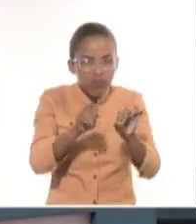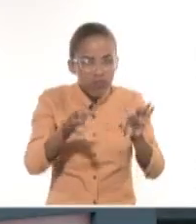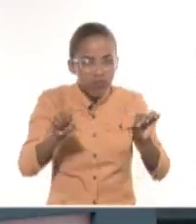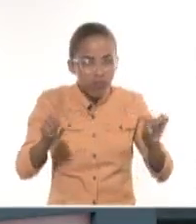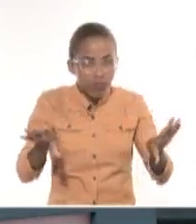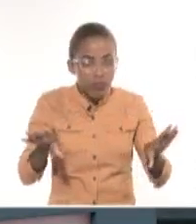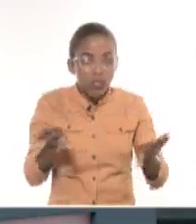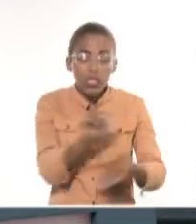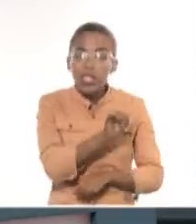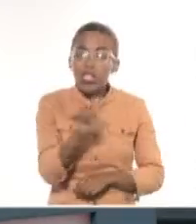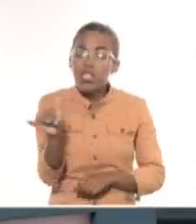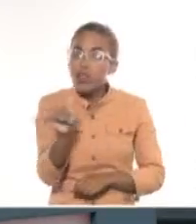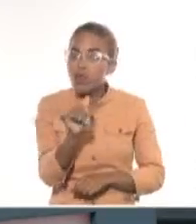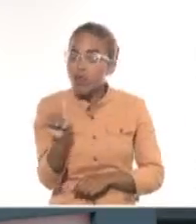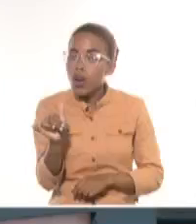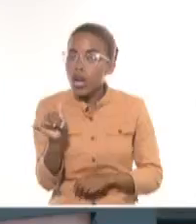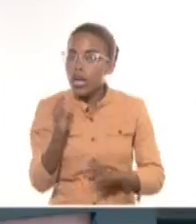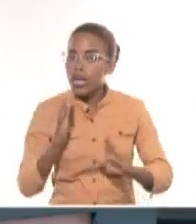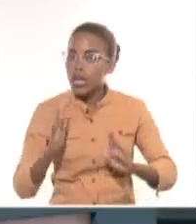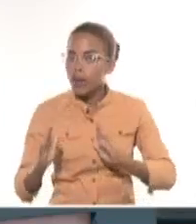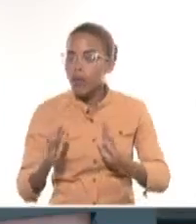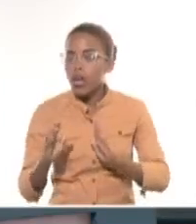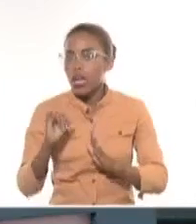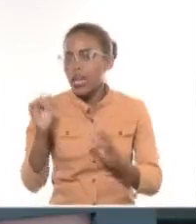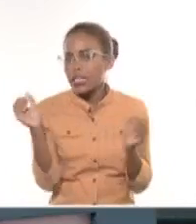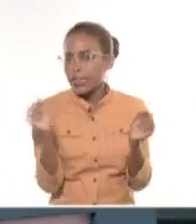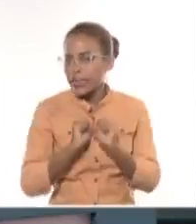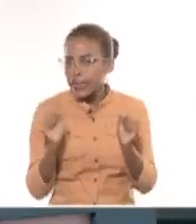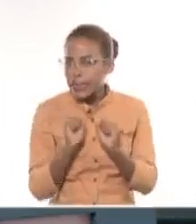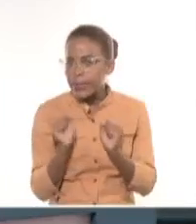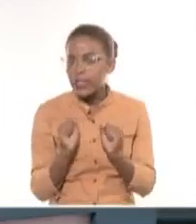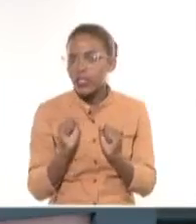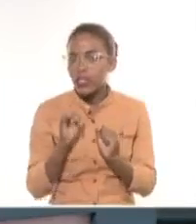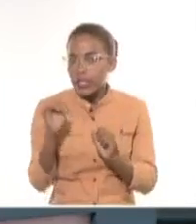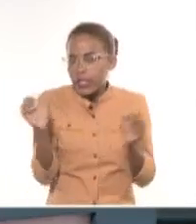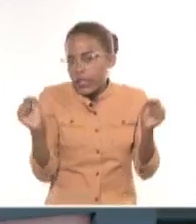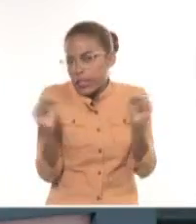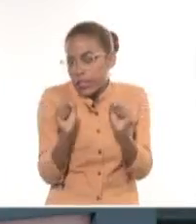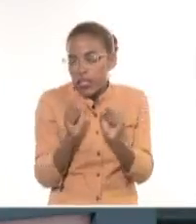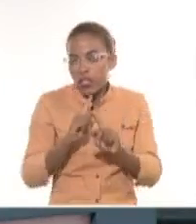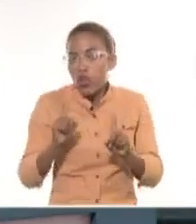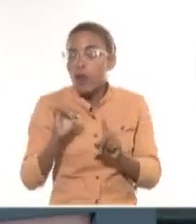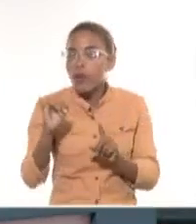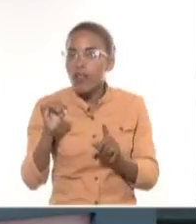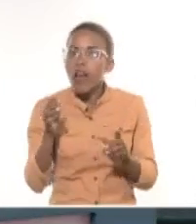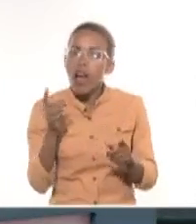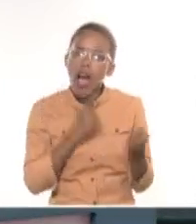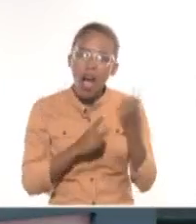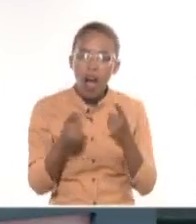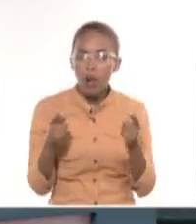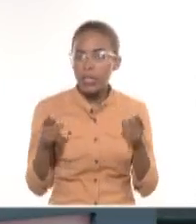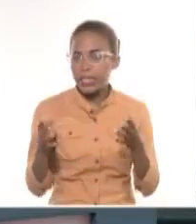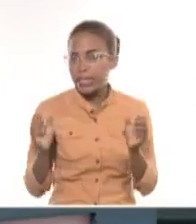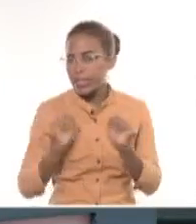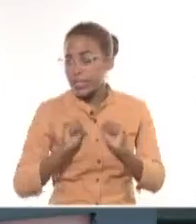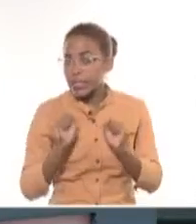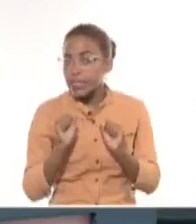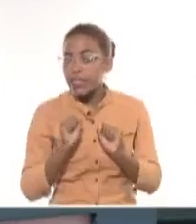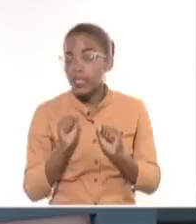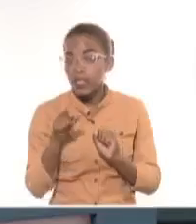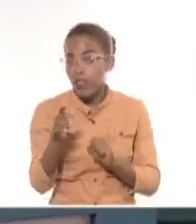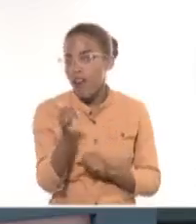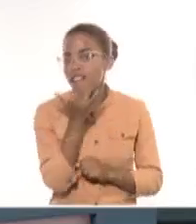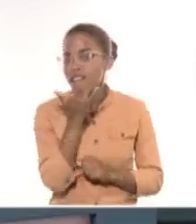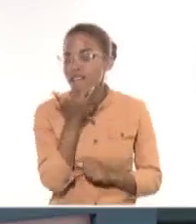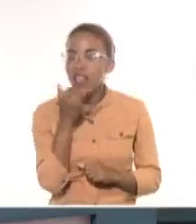circulando también como época de invierno, no gran invierno, pero algo de frío, pues los cuadros respiratorios que se producen por